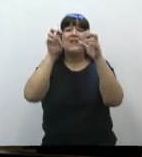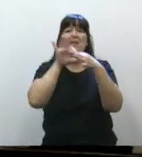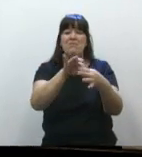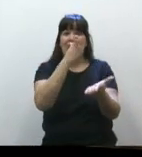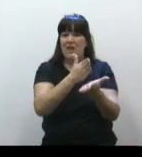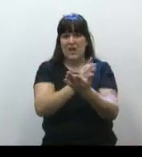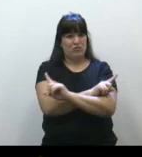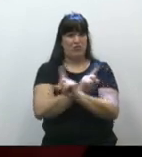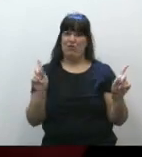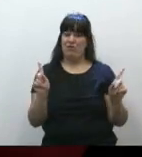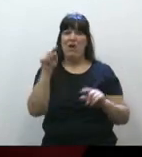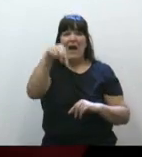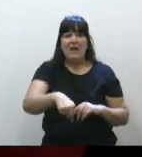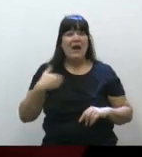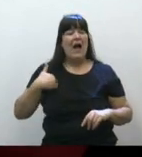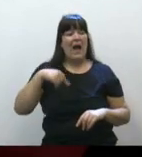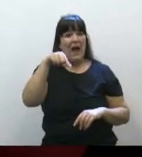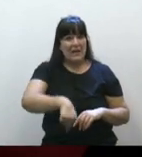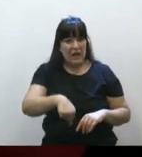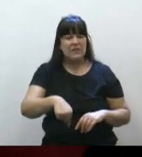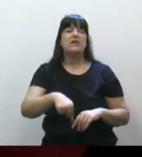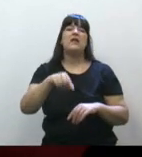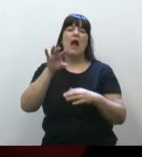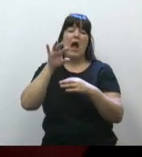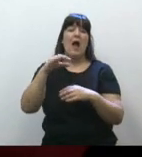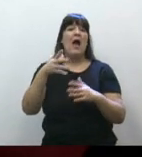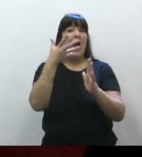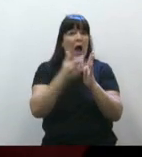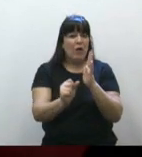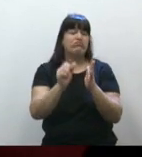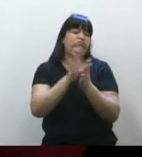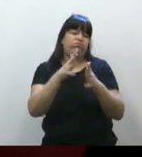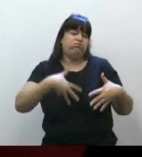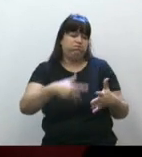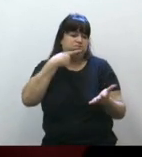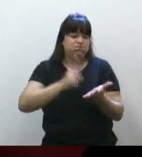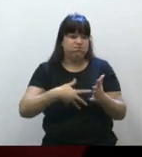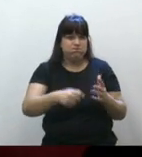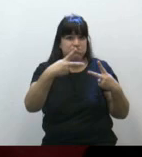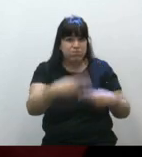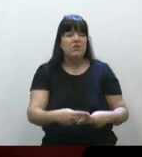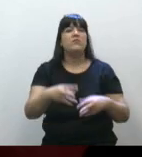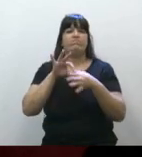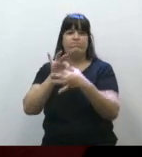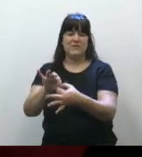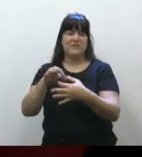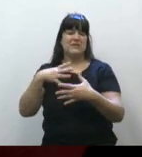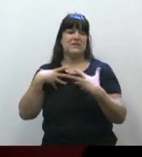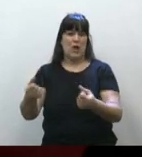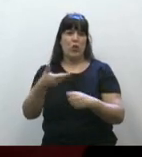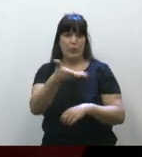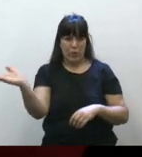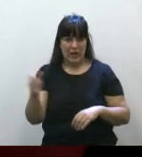cuestión en nuestro país de salud pública de política de salud pública yo quiero rescatar